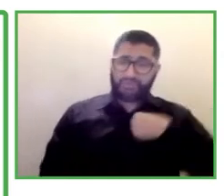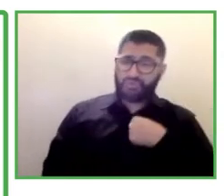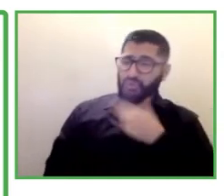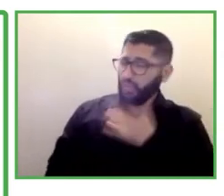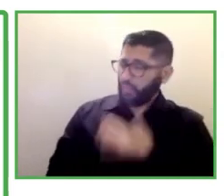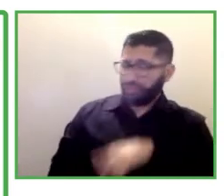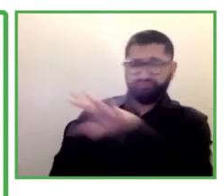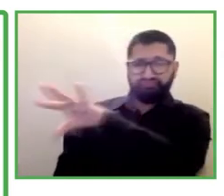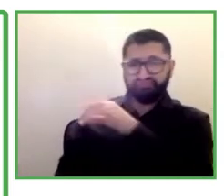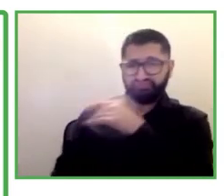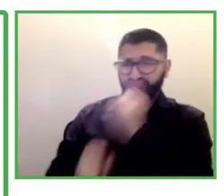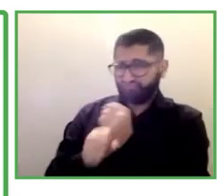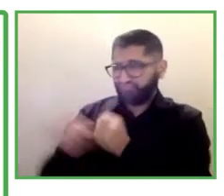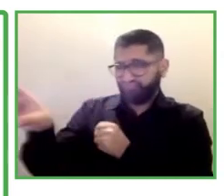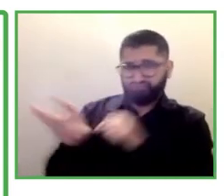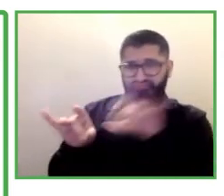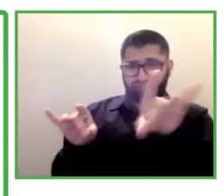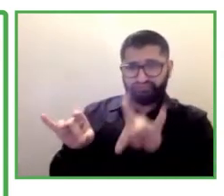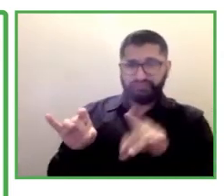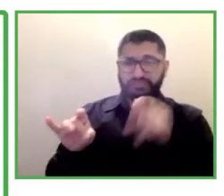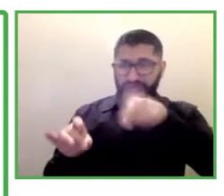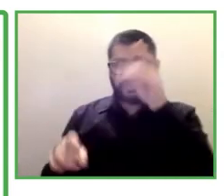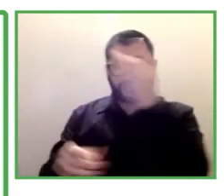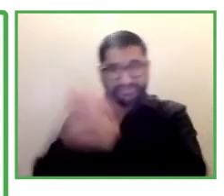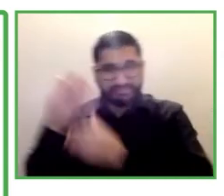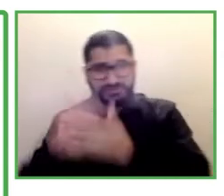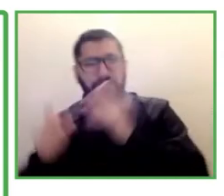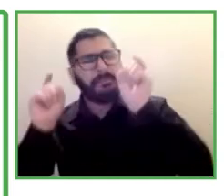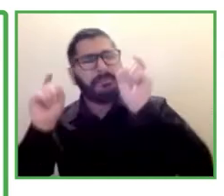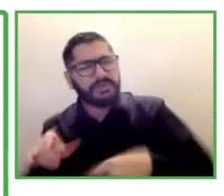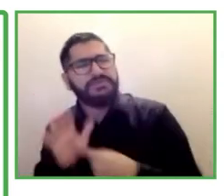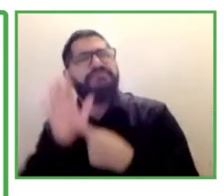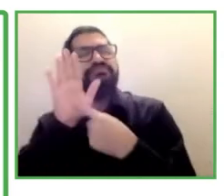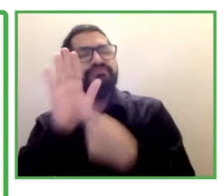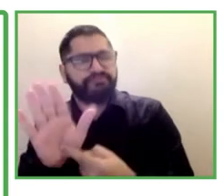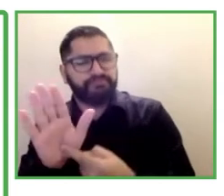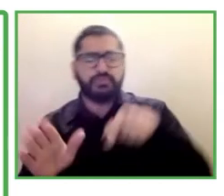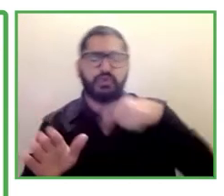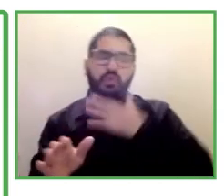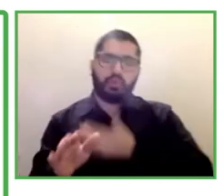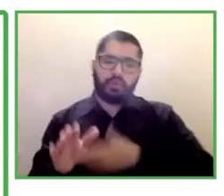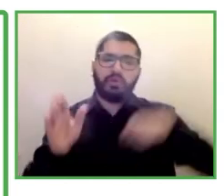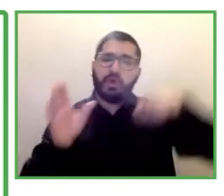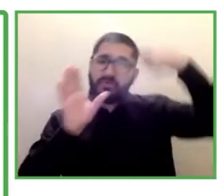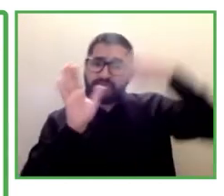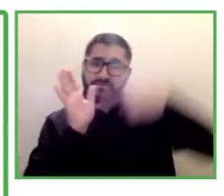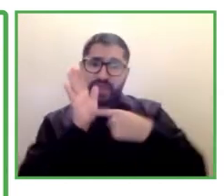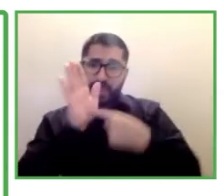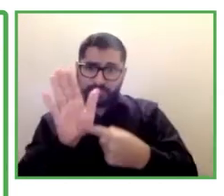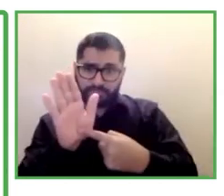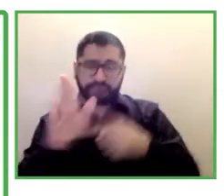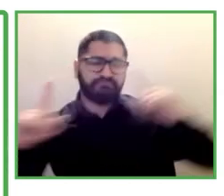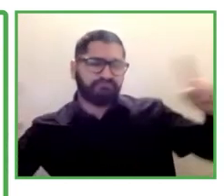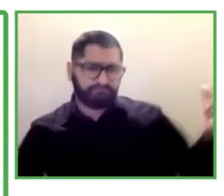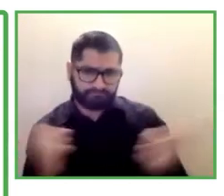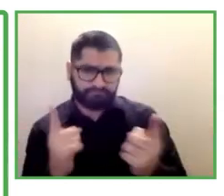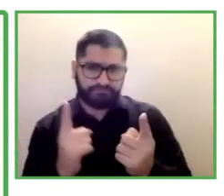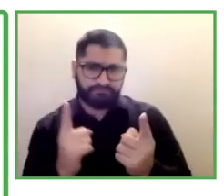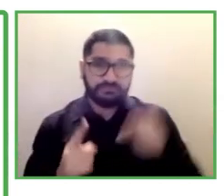hacer para que sea accesible, lo voy a describir a medida que va